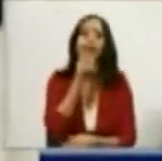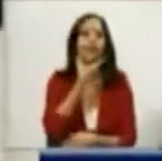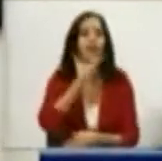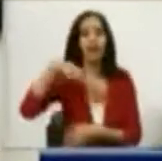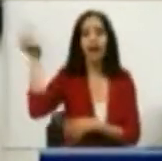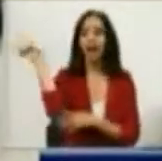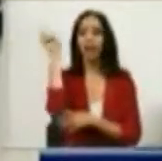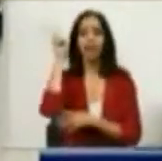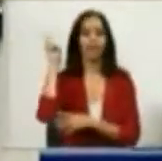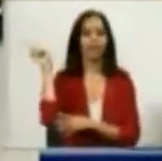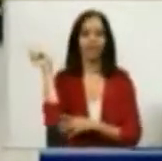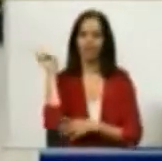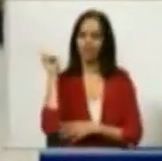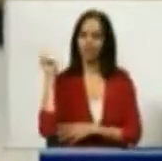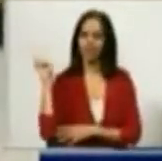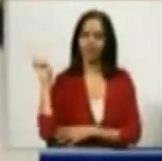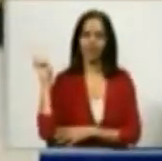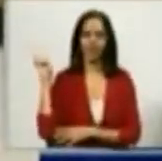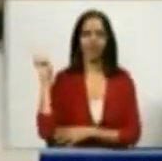Venezuela